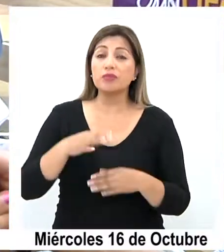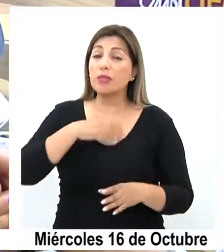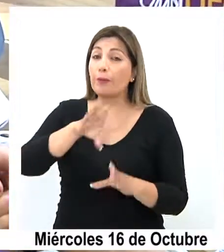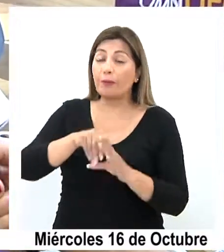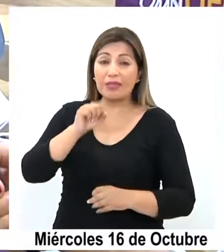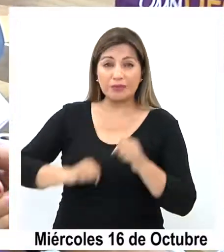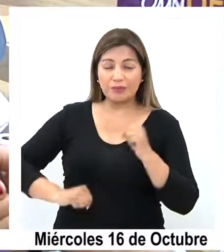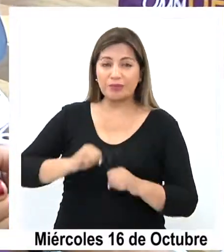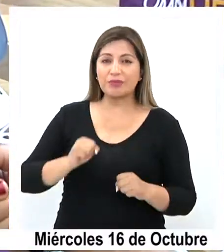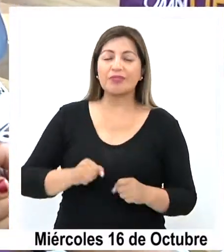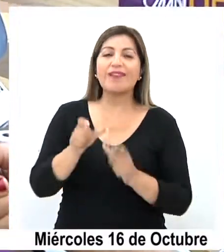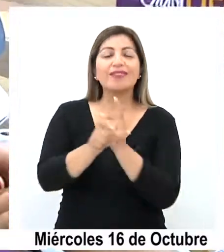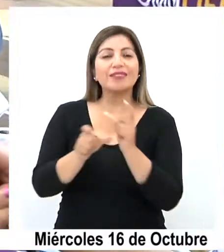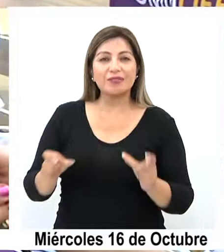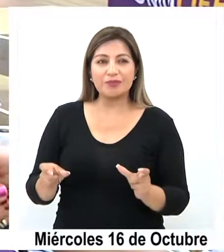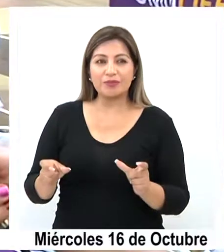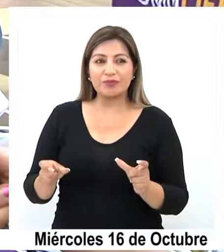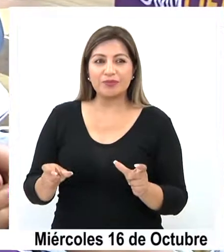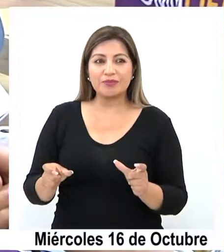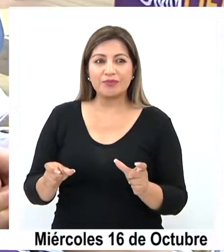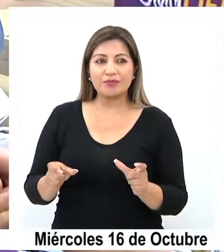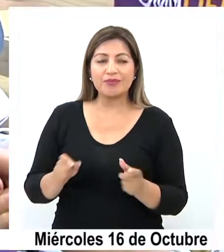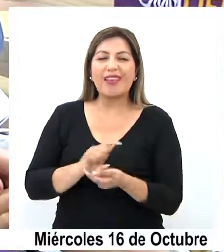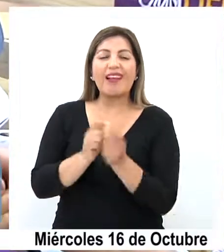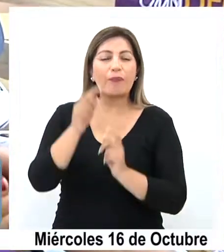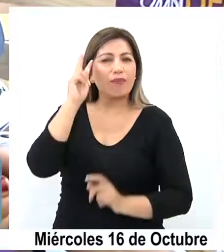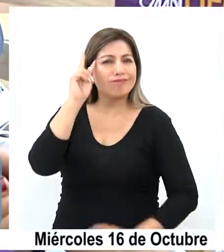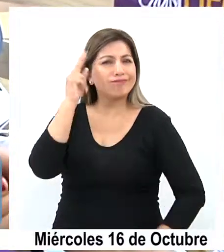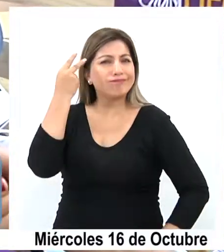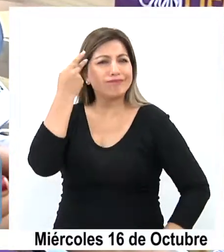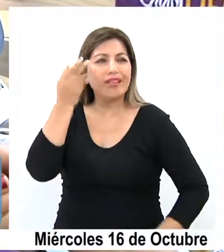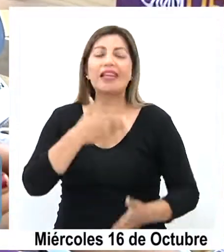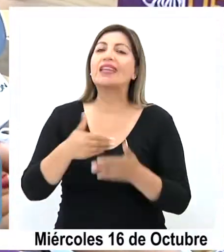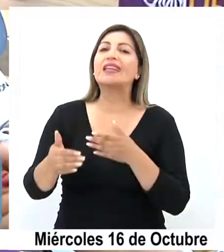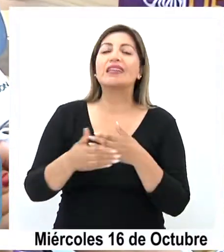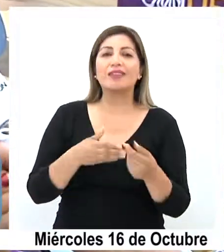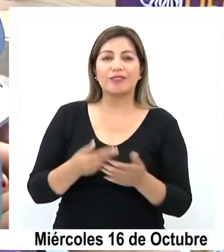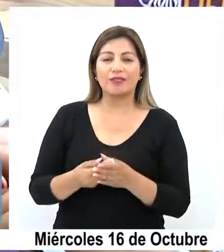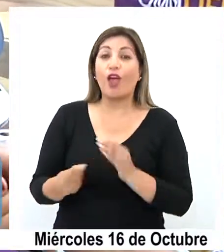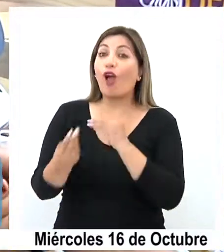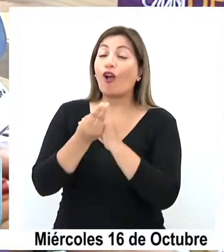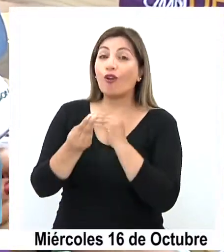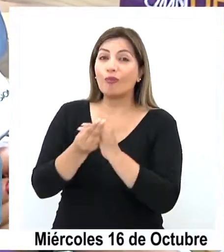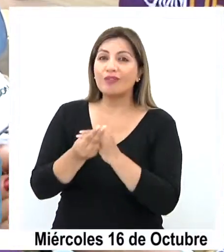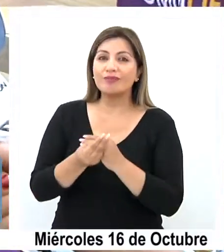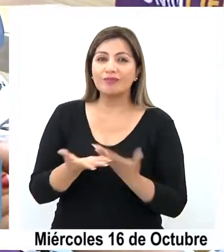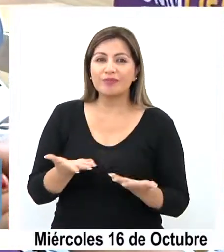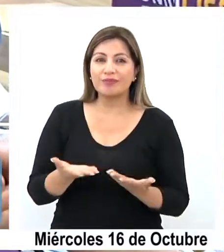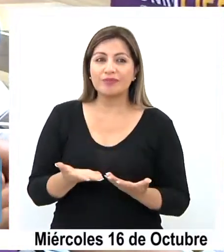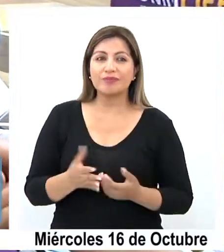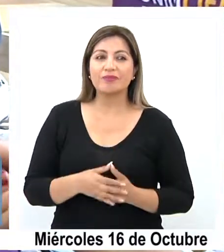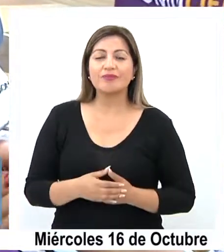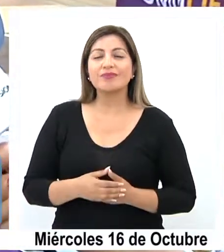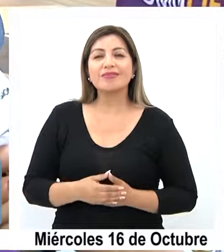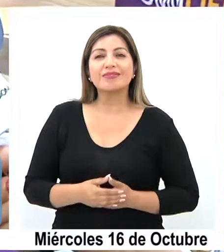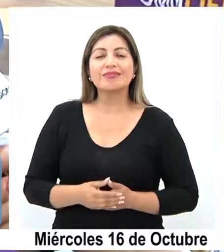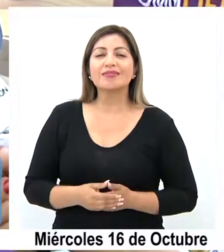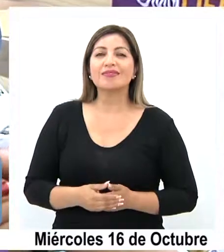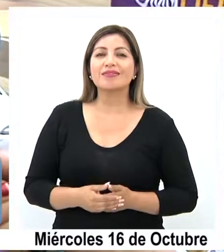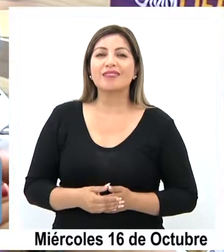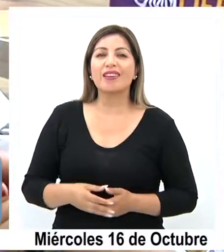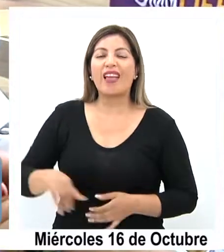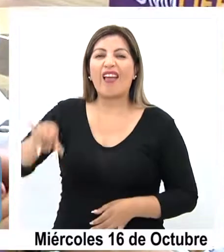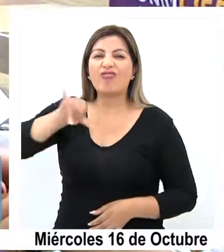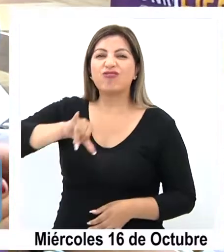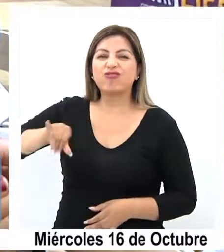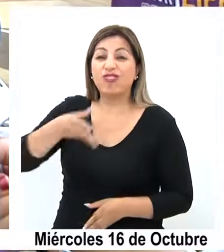empresa y es basado en que las personas cambien su switch con lo natural, bueno dejen de comer también comida, fritura